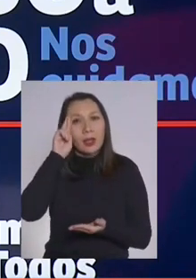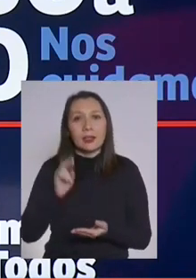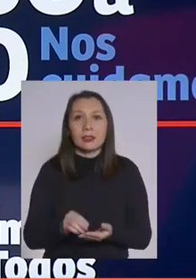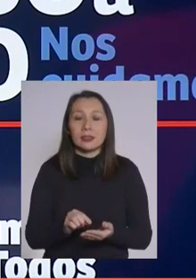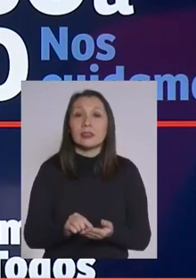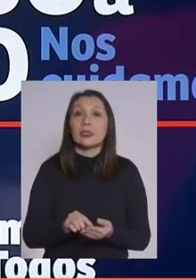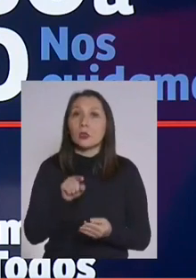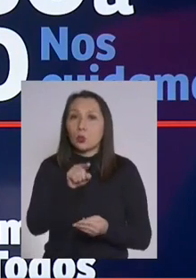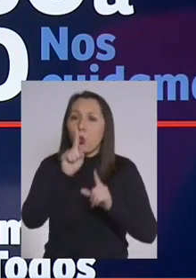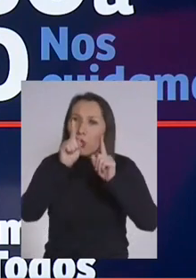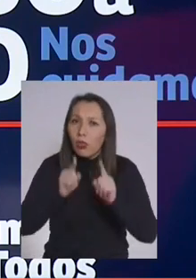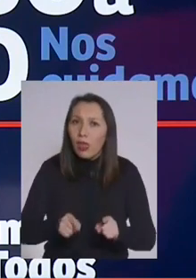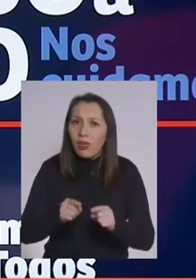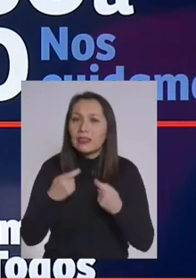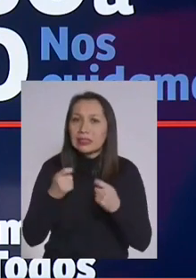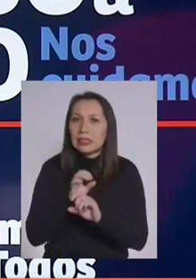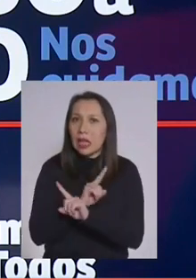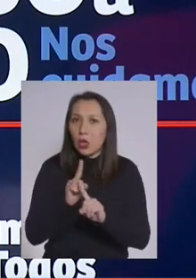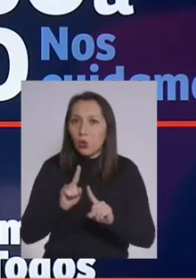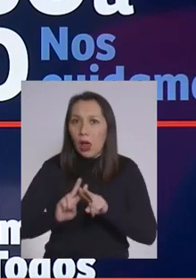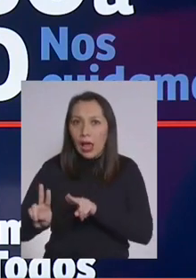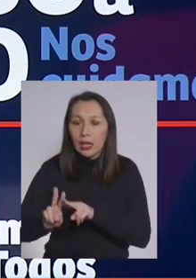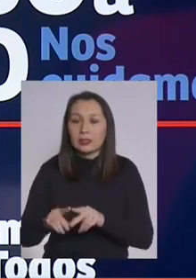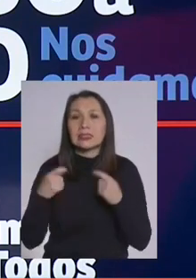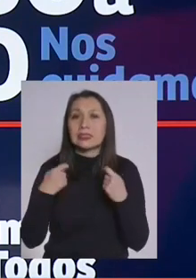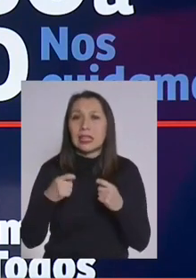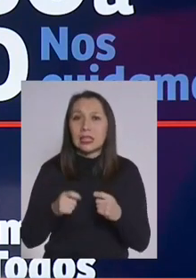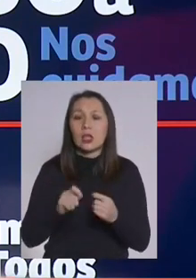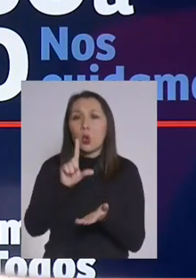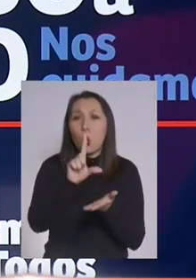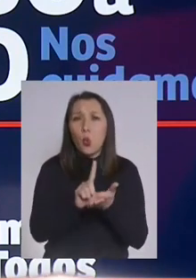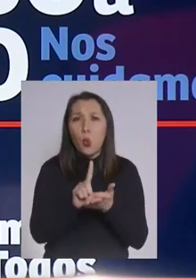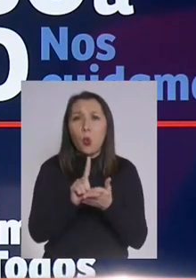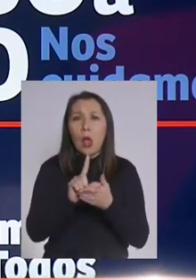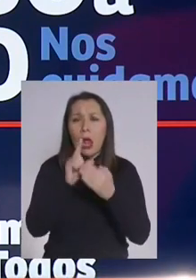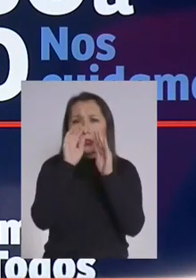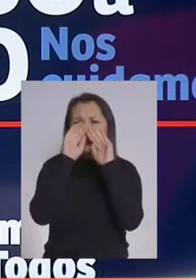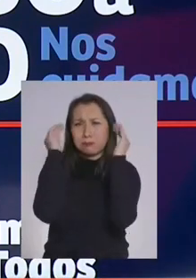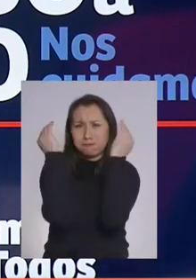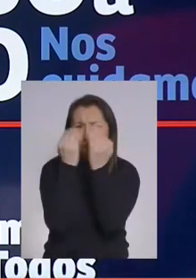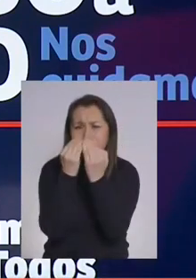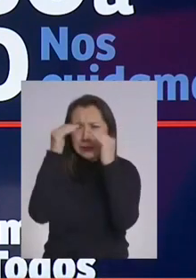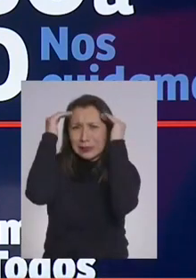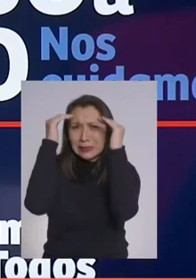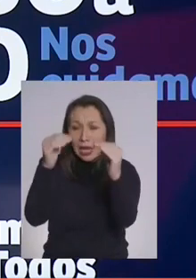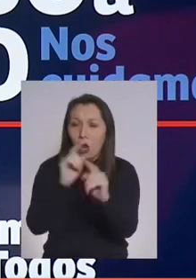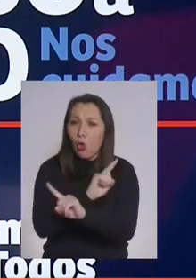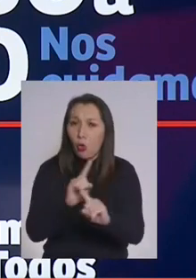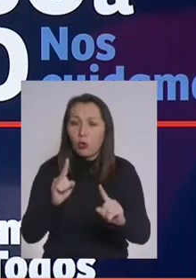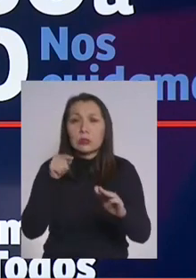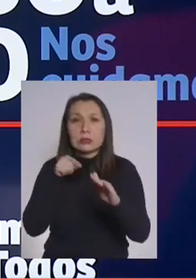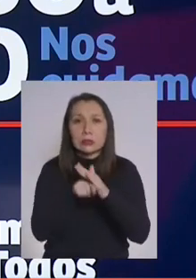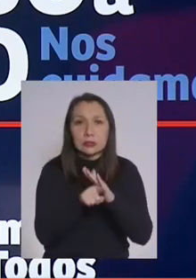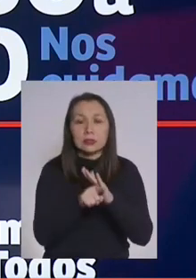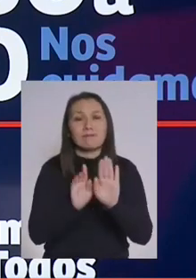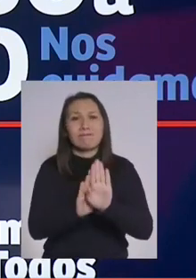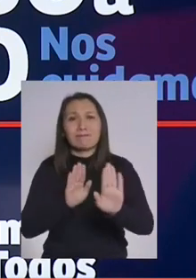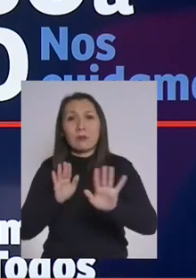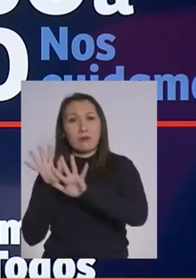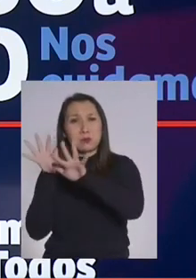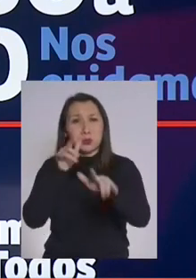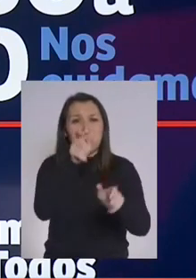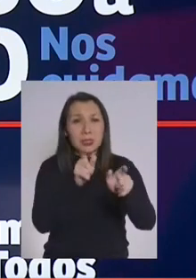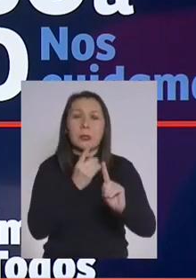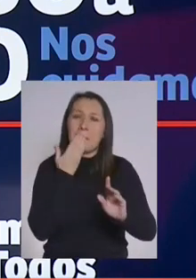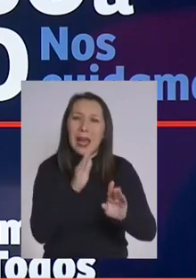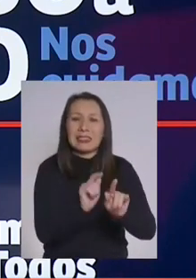que usted debe evitar evitar los lugares cerrados evitar los lugares muy concurridos